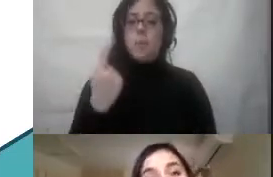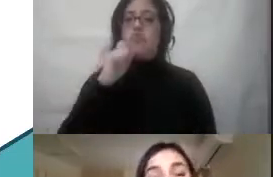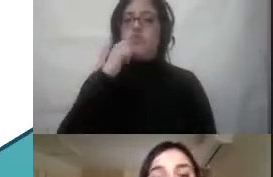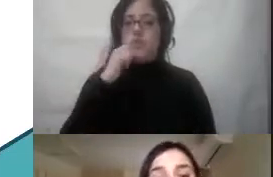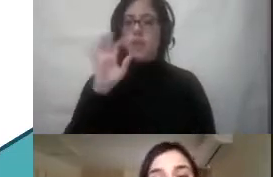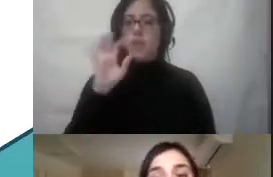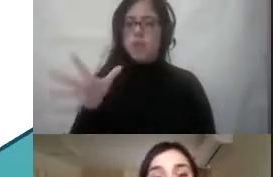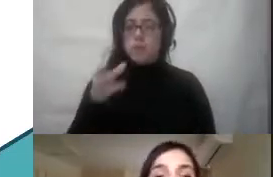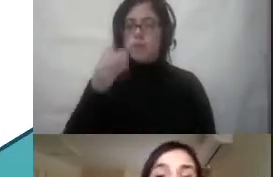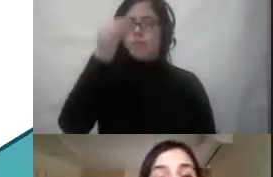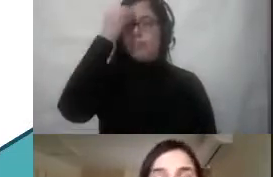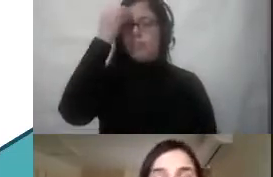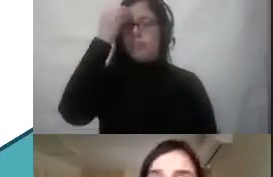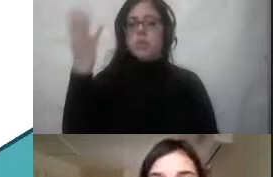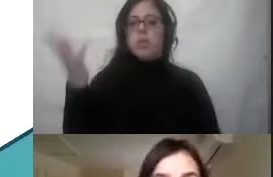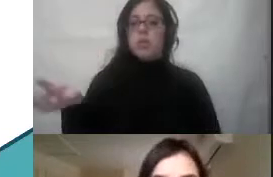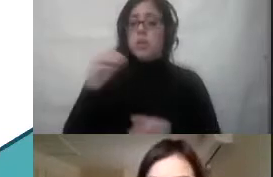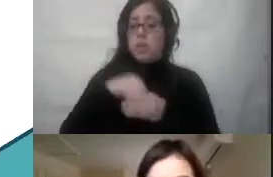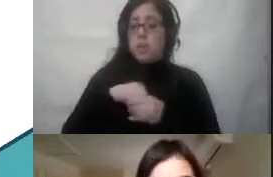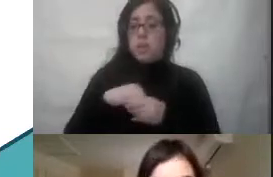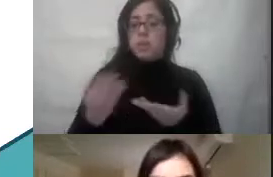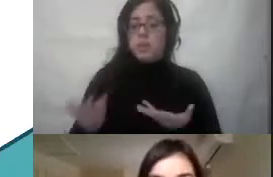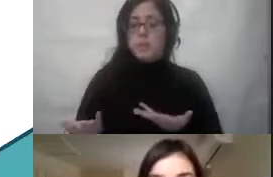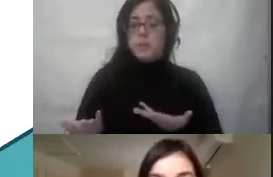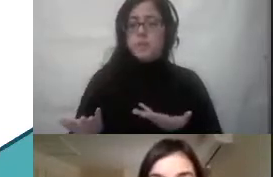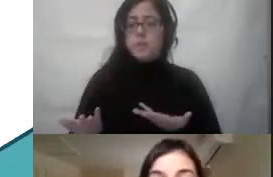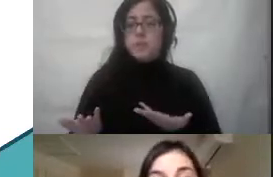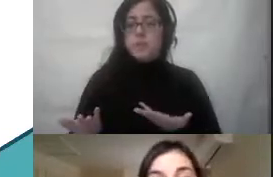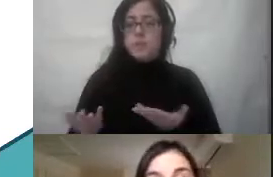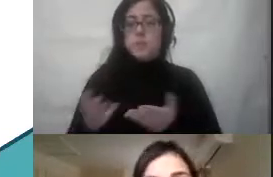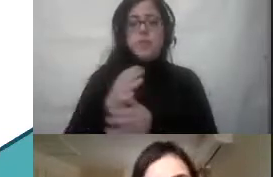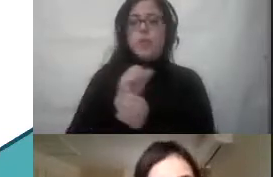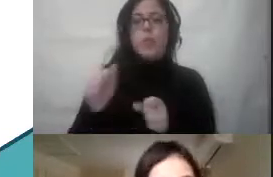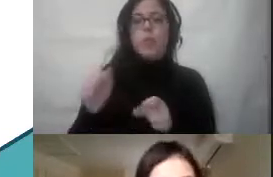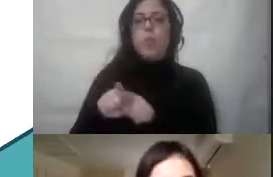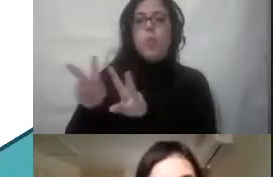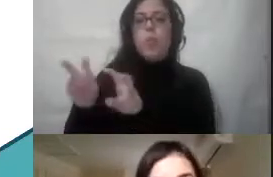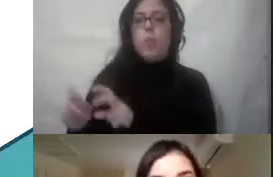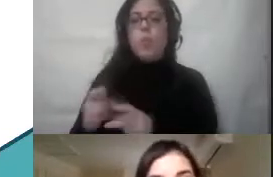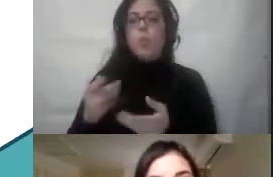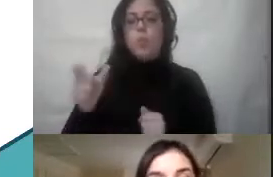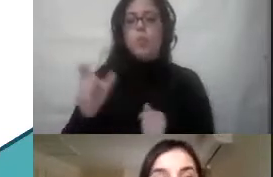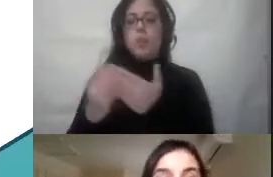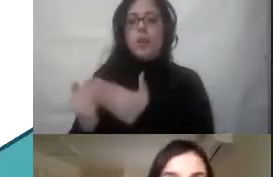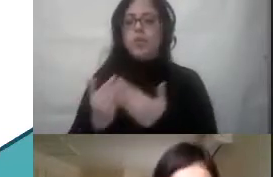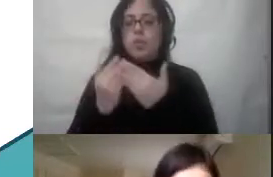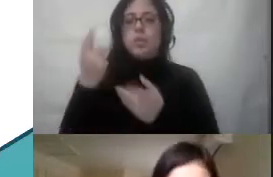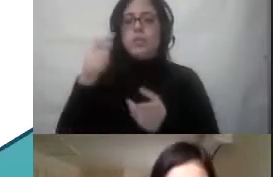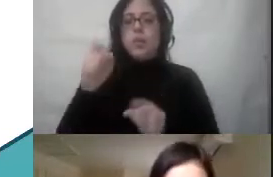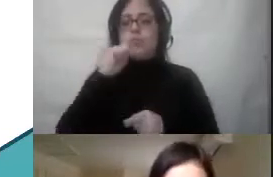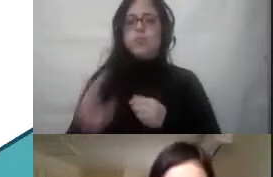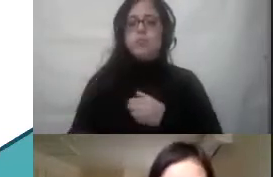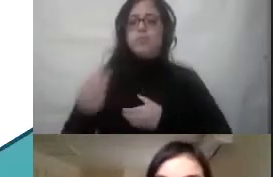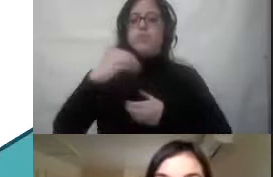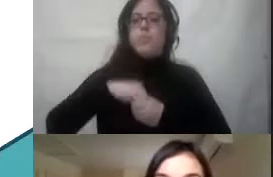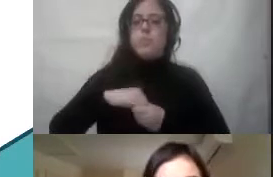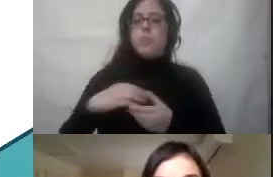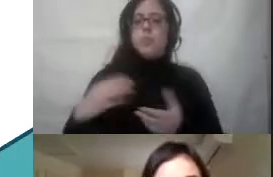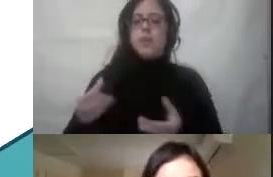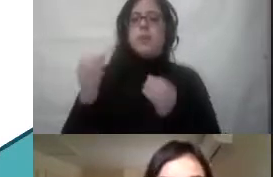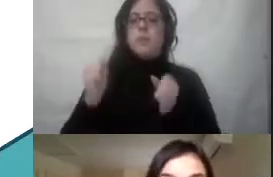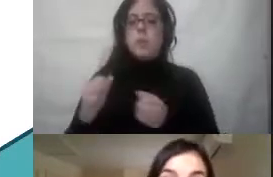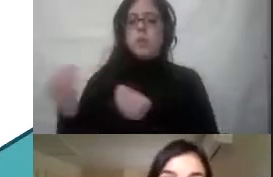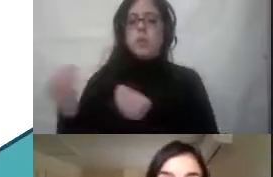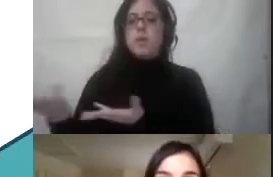de pertenencia. Eso no se puede hacer sin considerar el contexto de los estudiantes. ¿Para qué generamos sentidos de pertenencia? Para poder invitarlos a